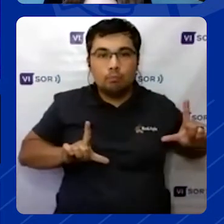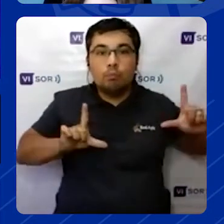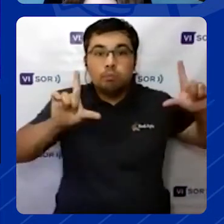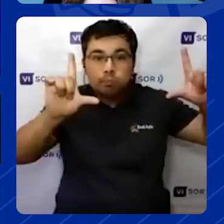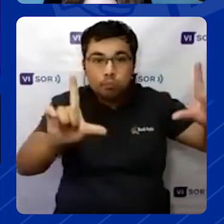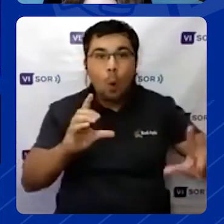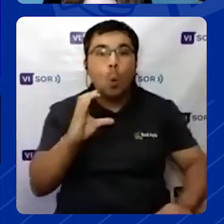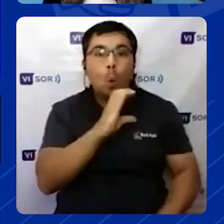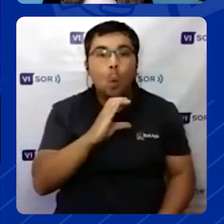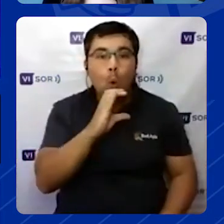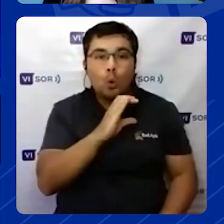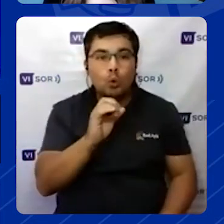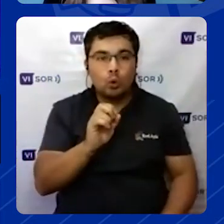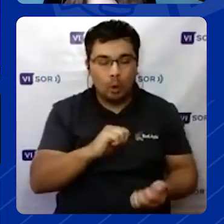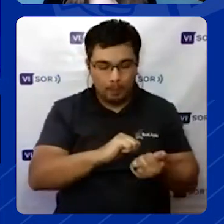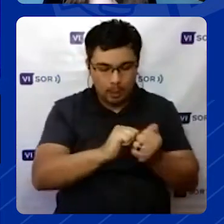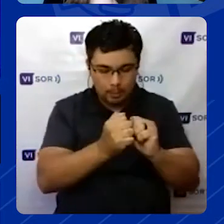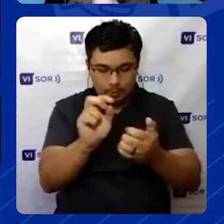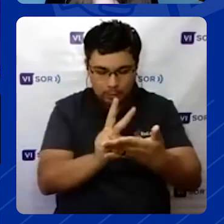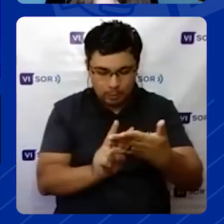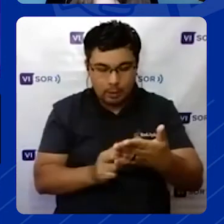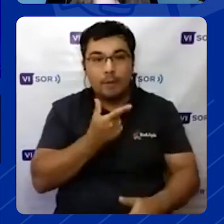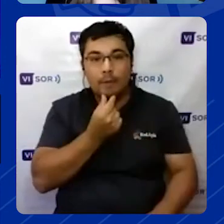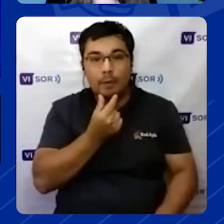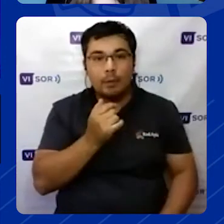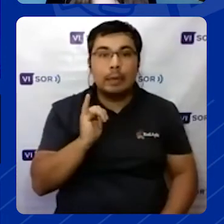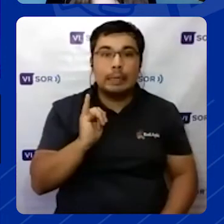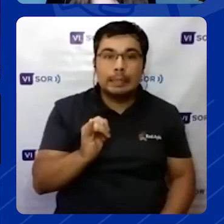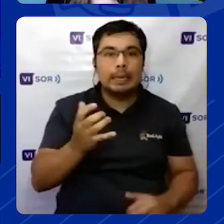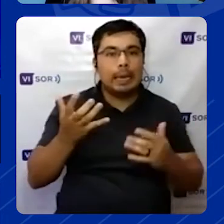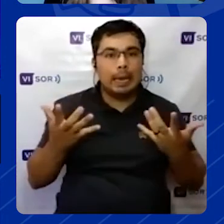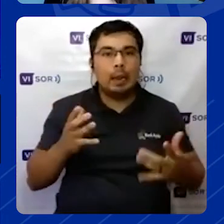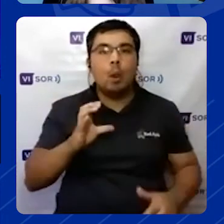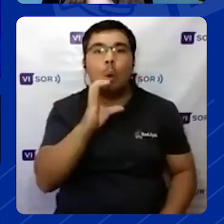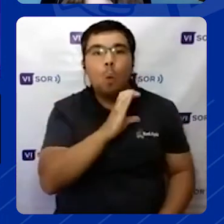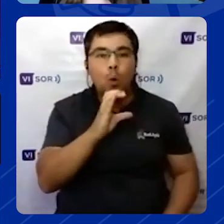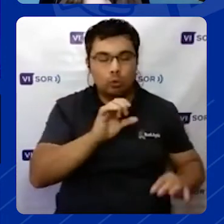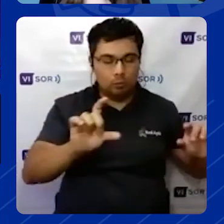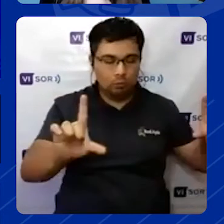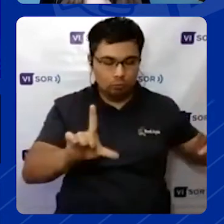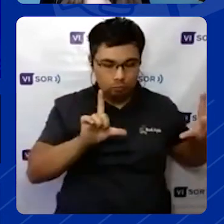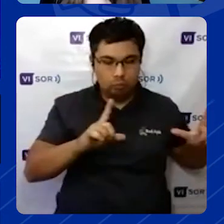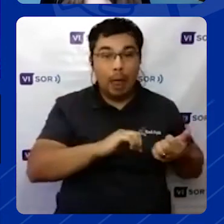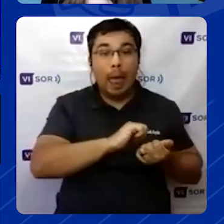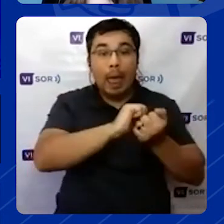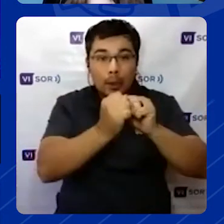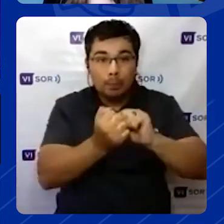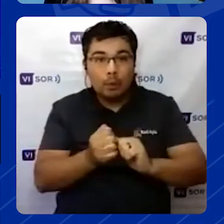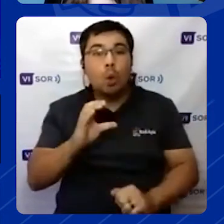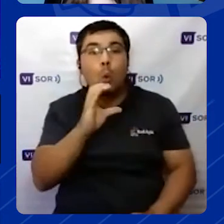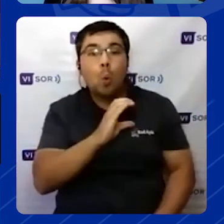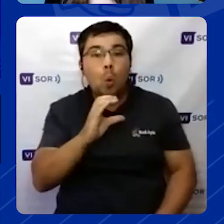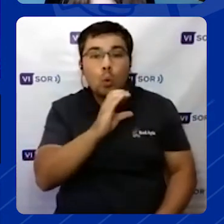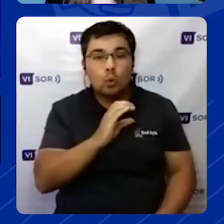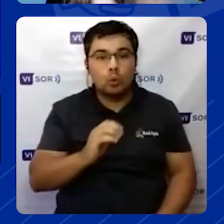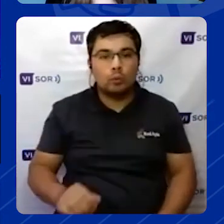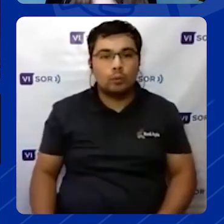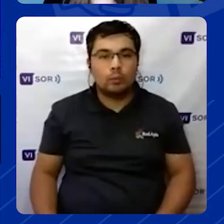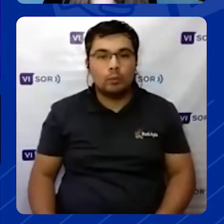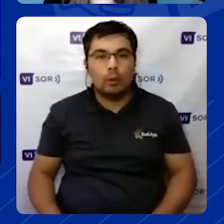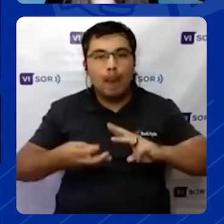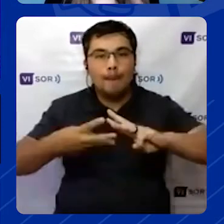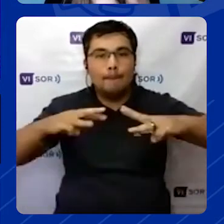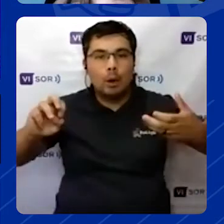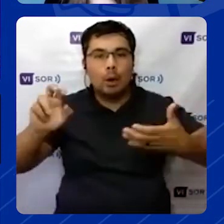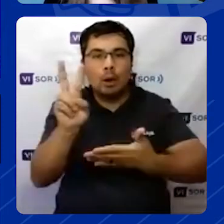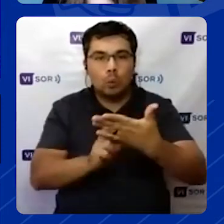fácil. El certificado es de aprobación del curso de metodología en lectura fácil. No, en